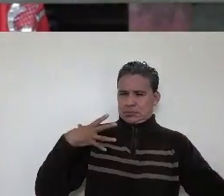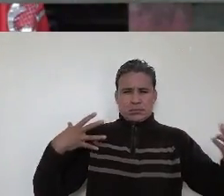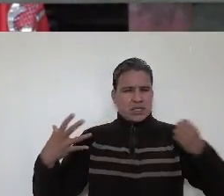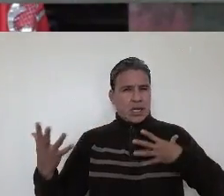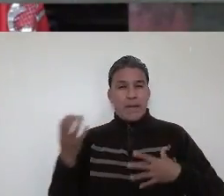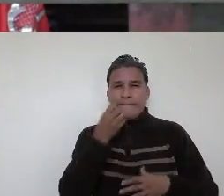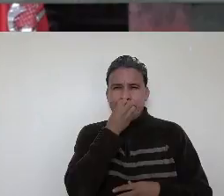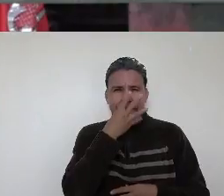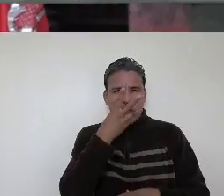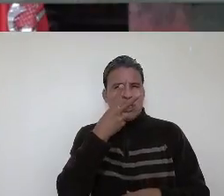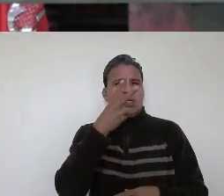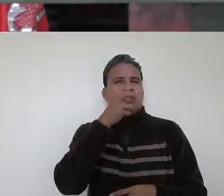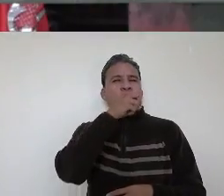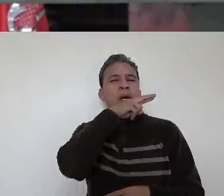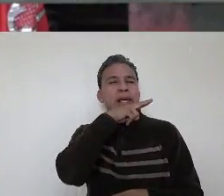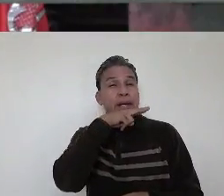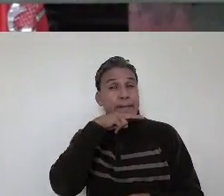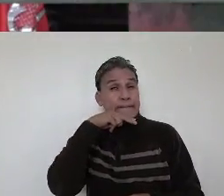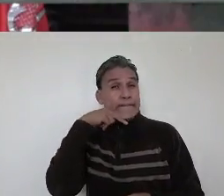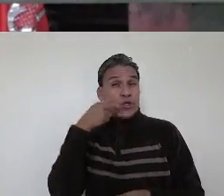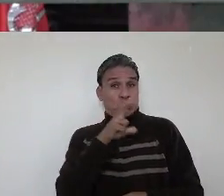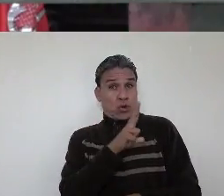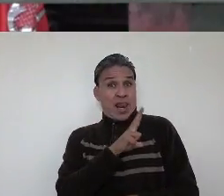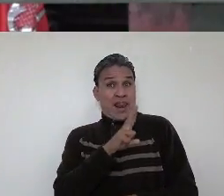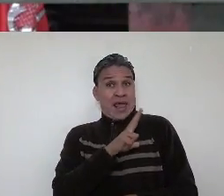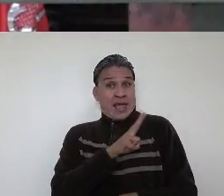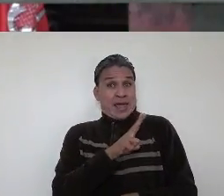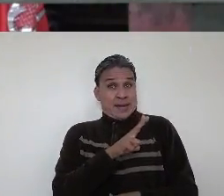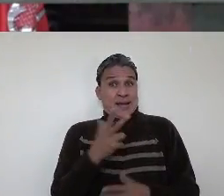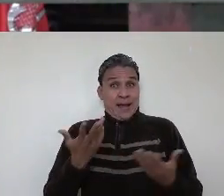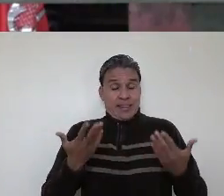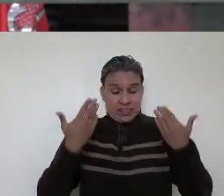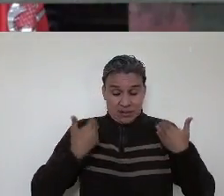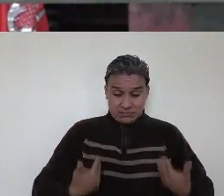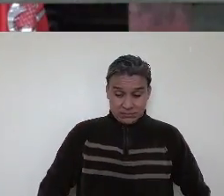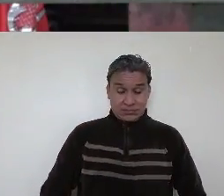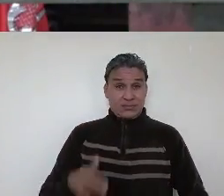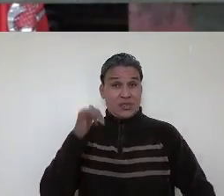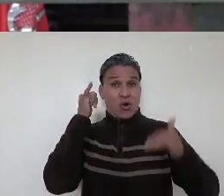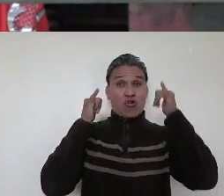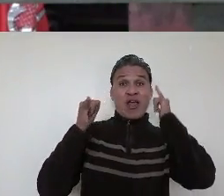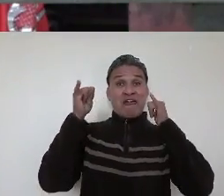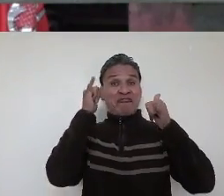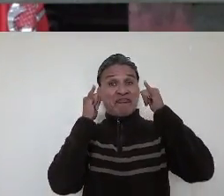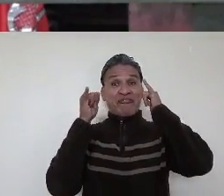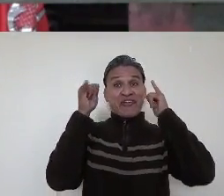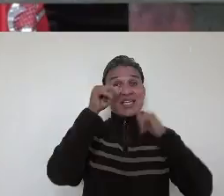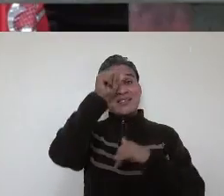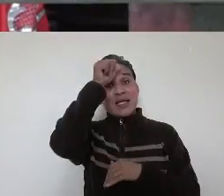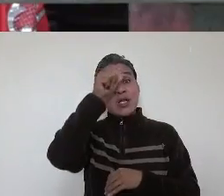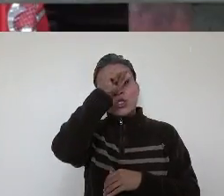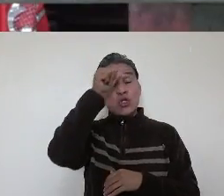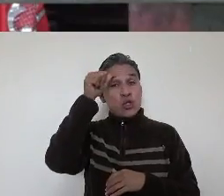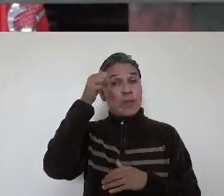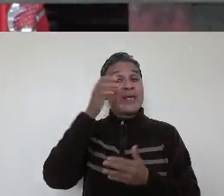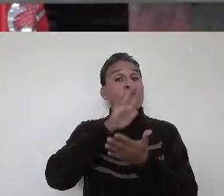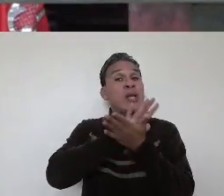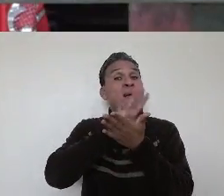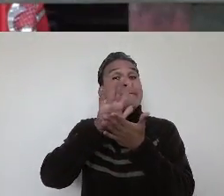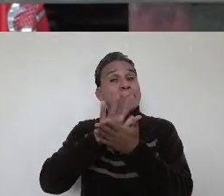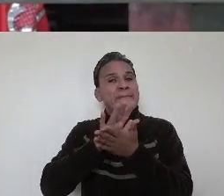hermoso, dominguero, el traje dominguero de la fe, de la esperanza, de la caridad que recibimos en el